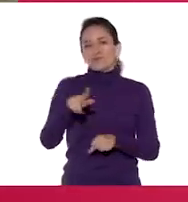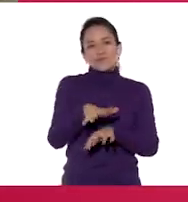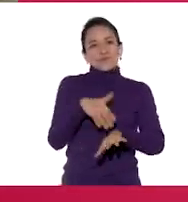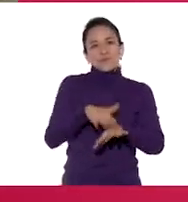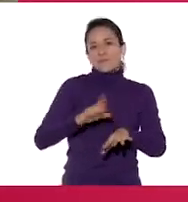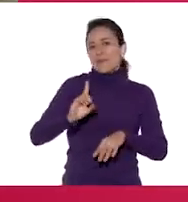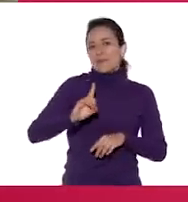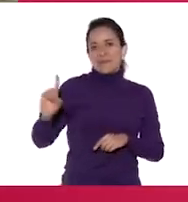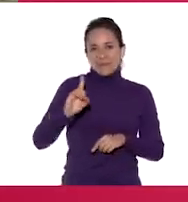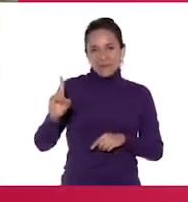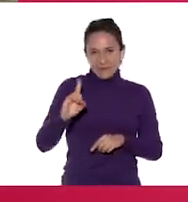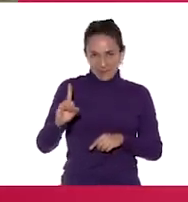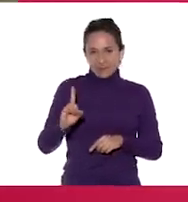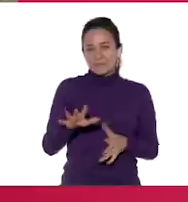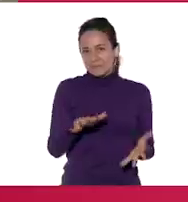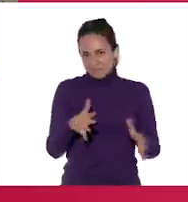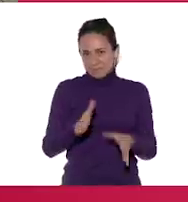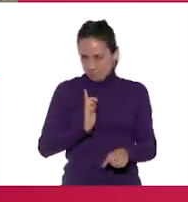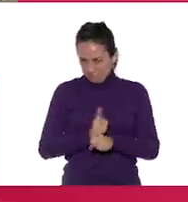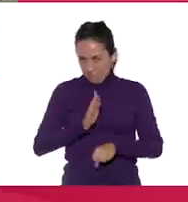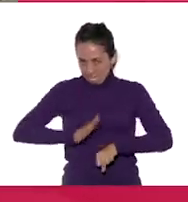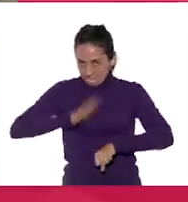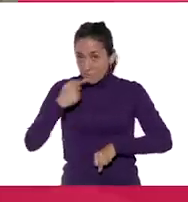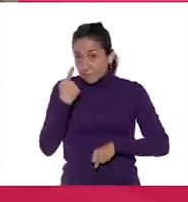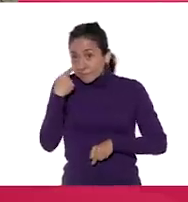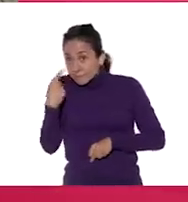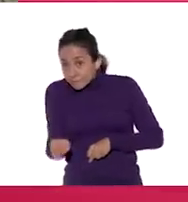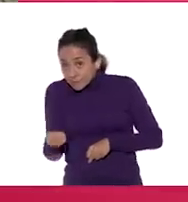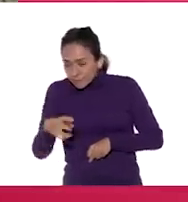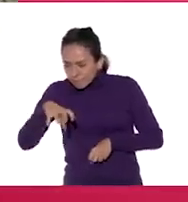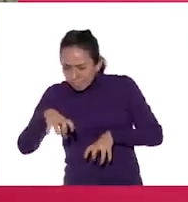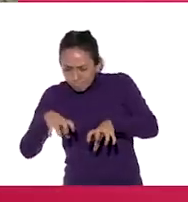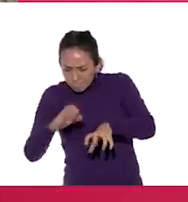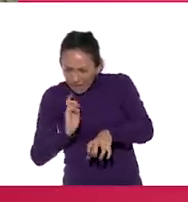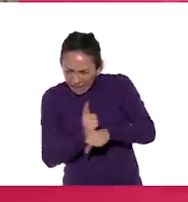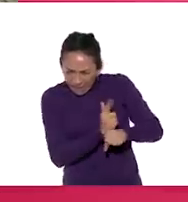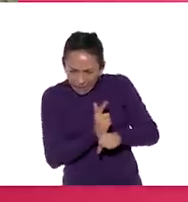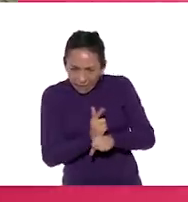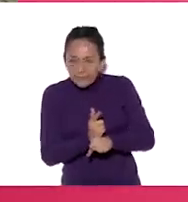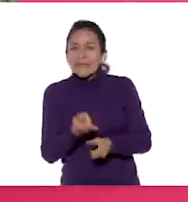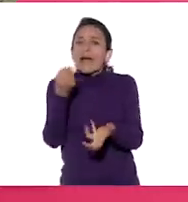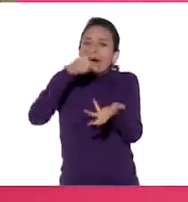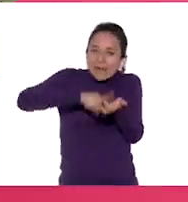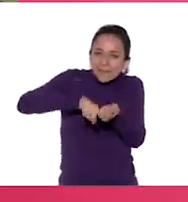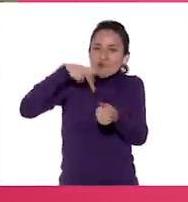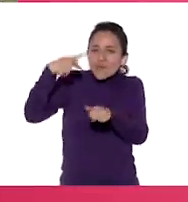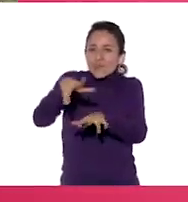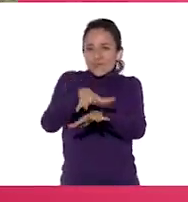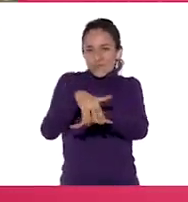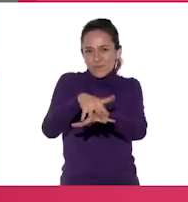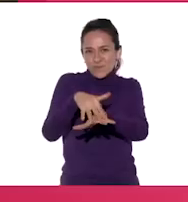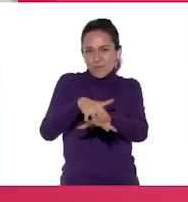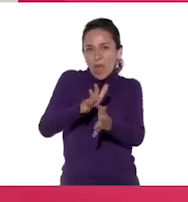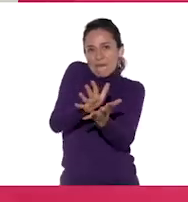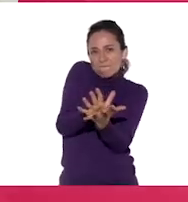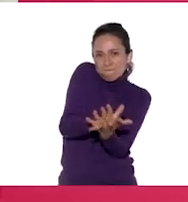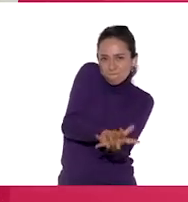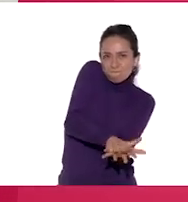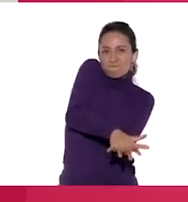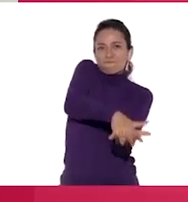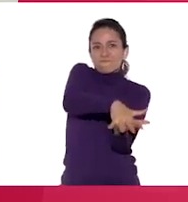las piernas. Este lóbulo que representa en realidad un tendón dentro del pie. Y así como esta